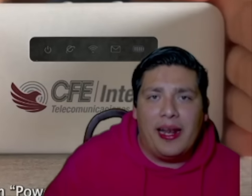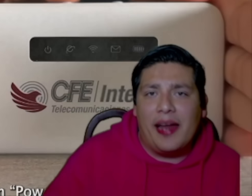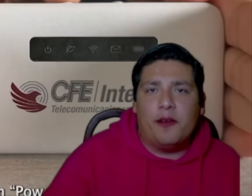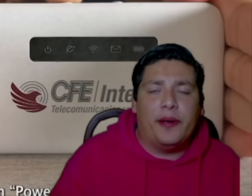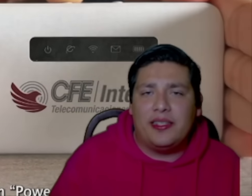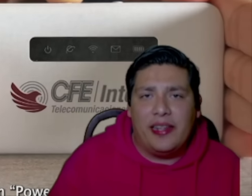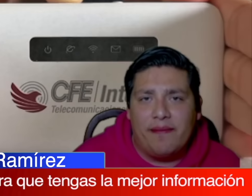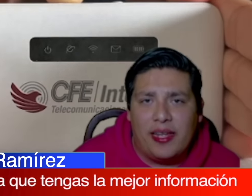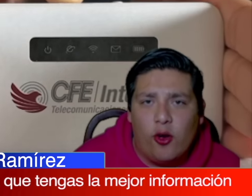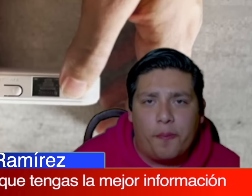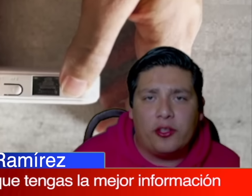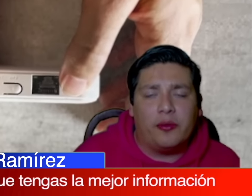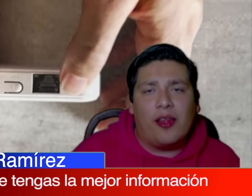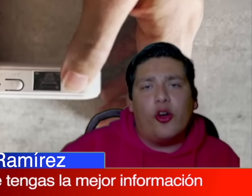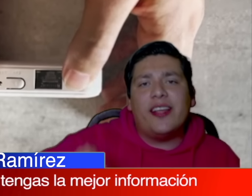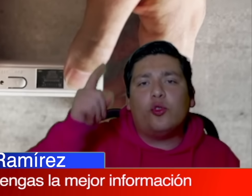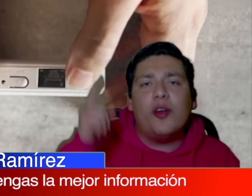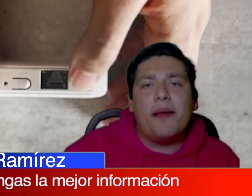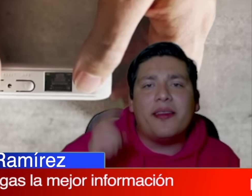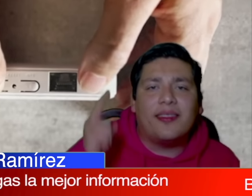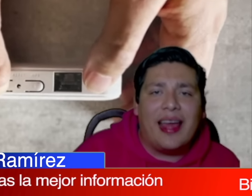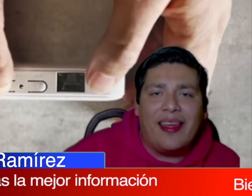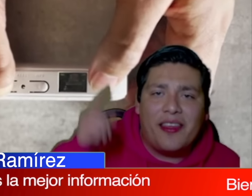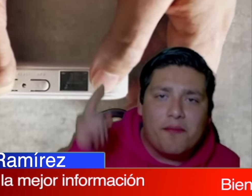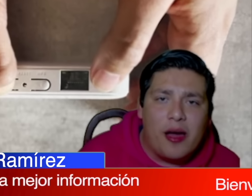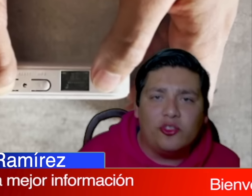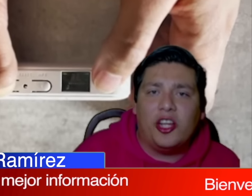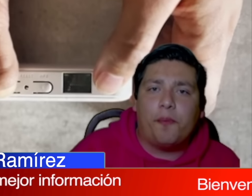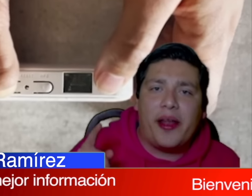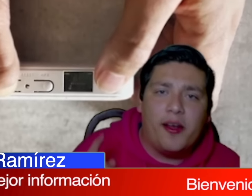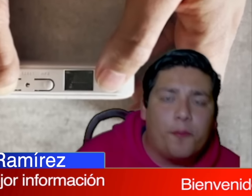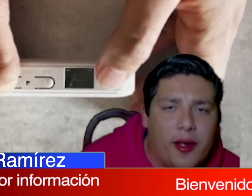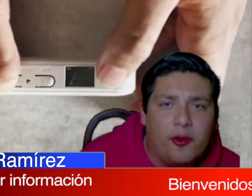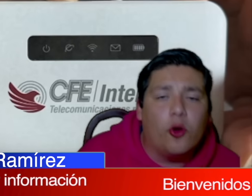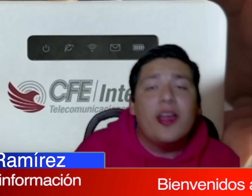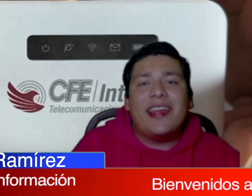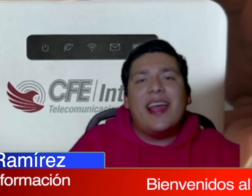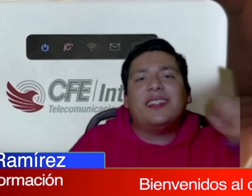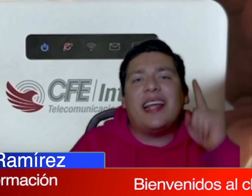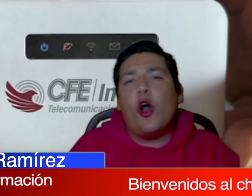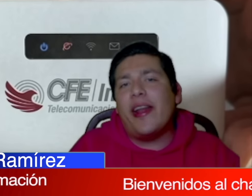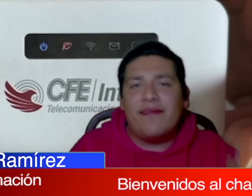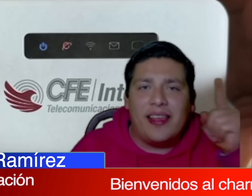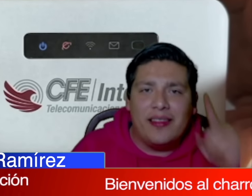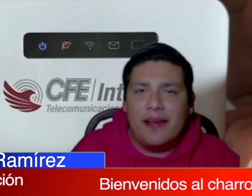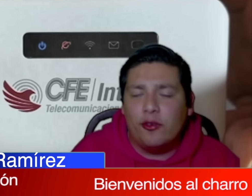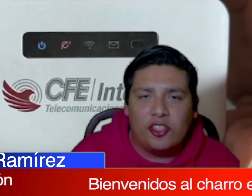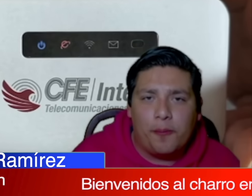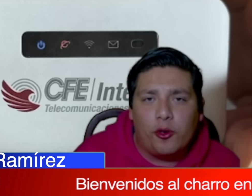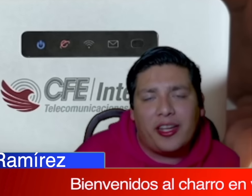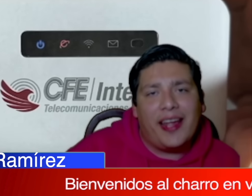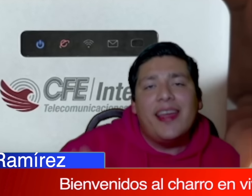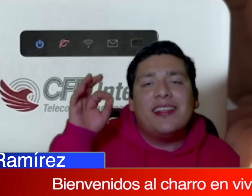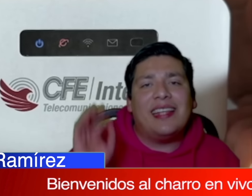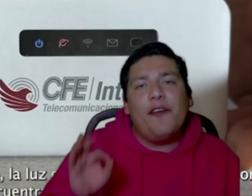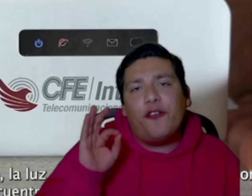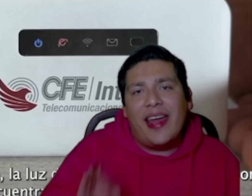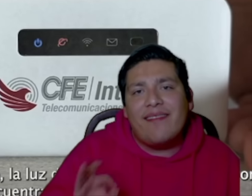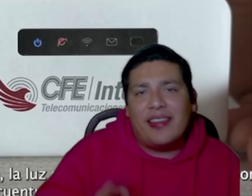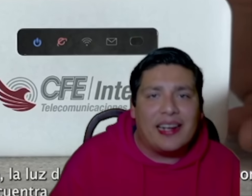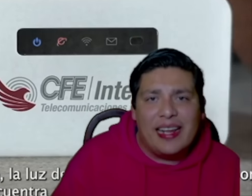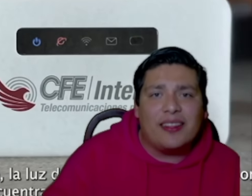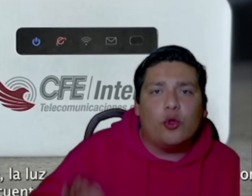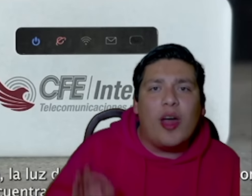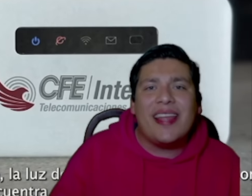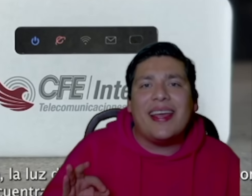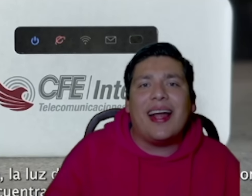esto que acaba de revelar el presidente López Obrador es una mentada de Mauser para el pueblo. Y es que ahora entendemos el por qué